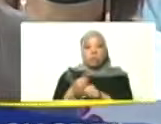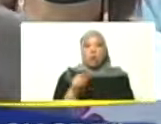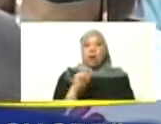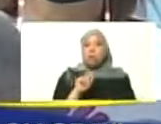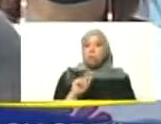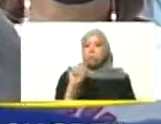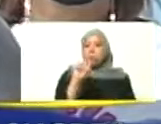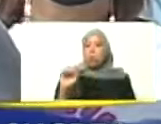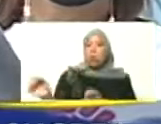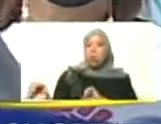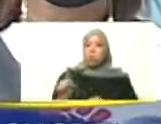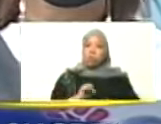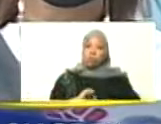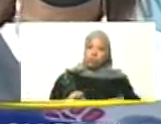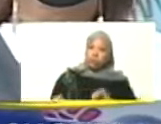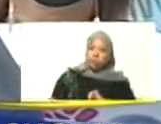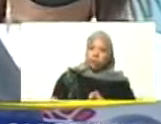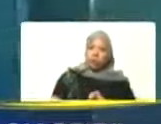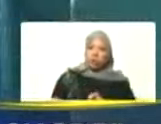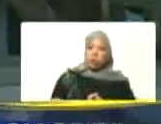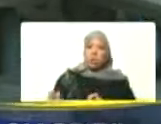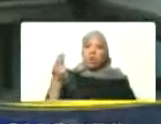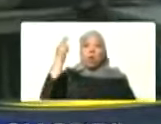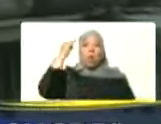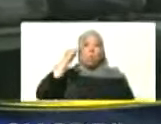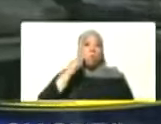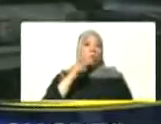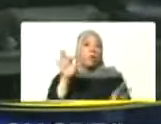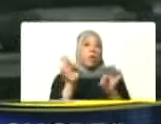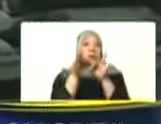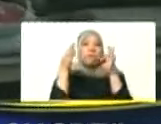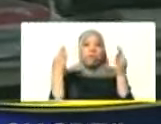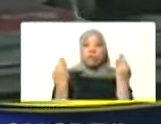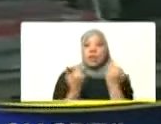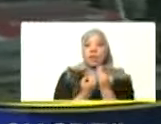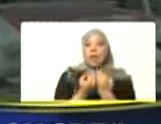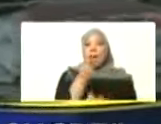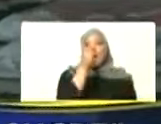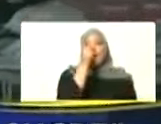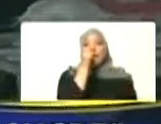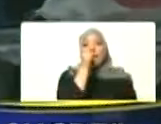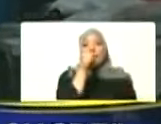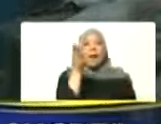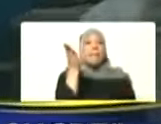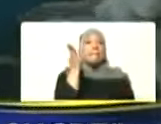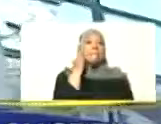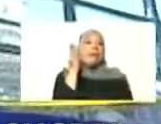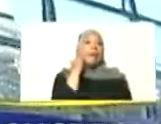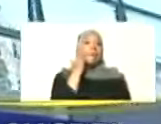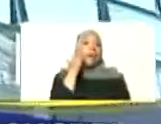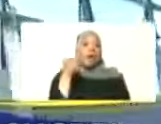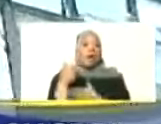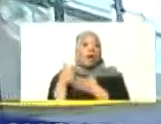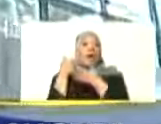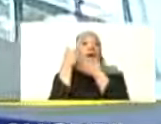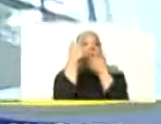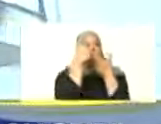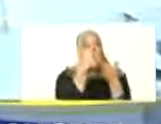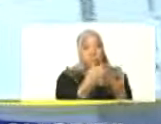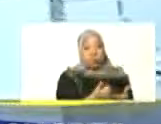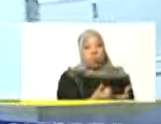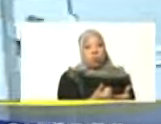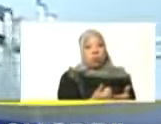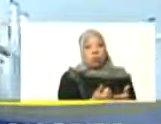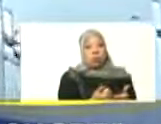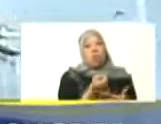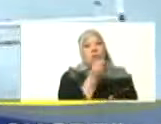círculo, el movimiento bolivariano de familia, los padres y representantes que están colaborando, todo el mundo poniendo